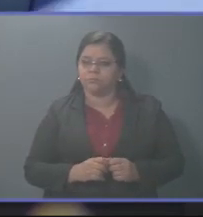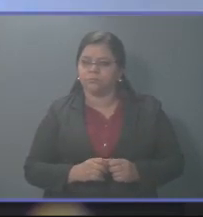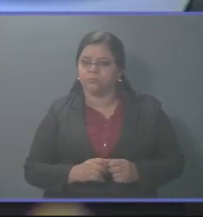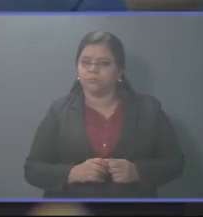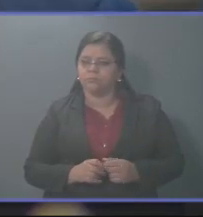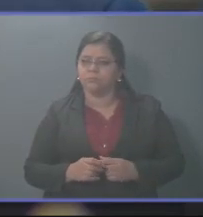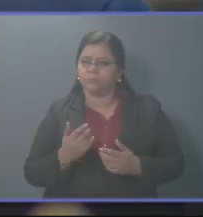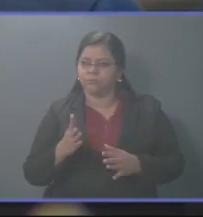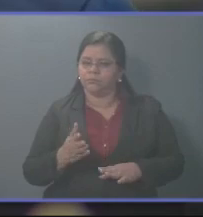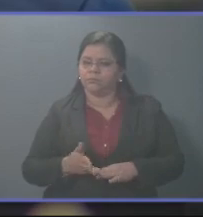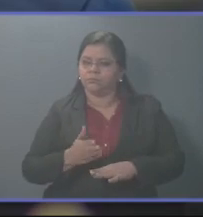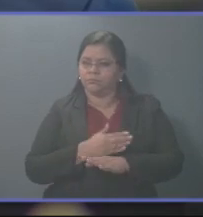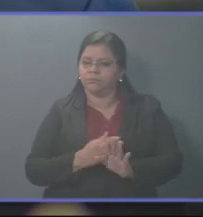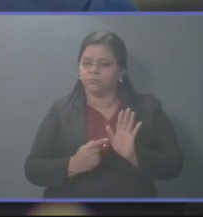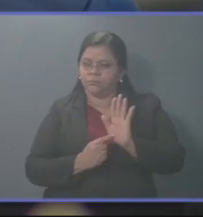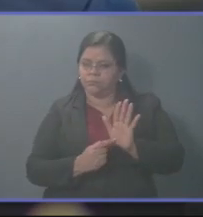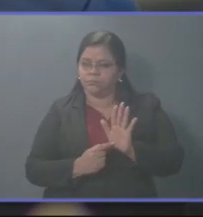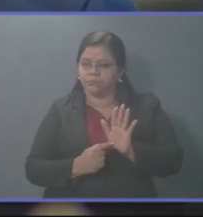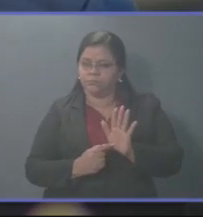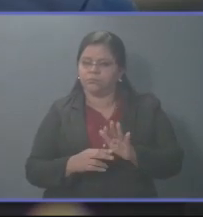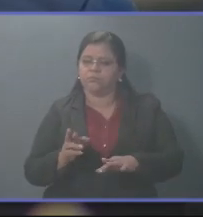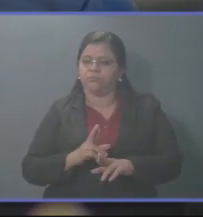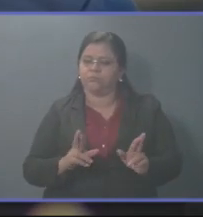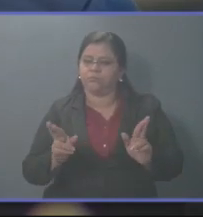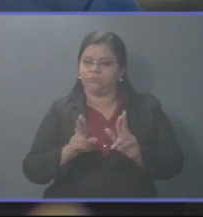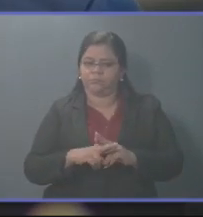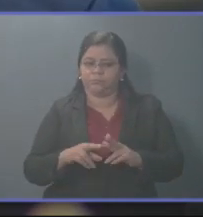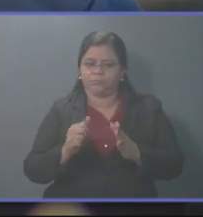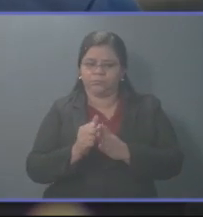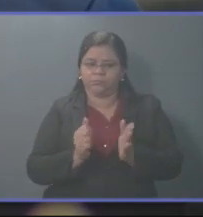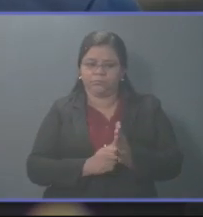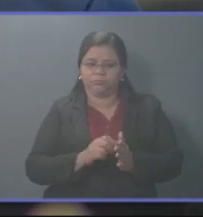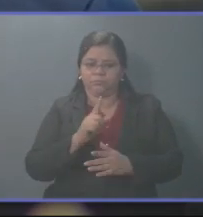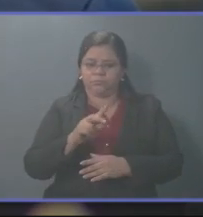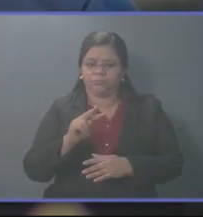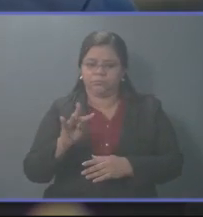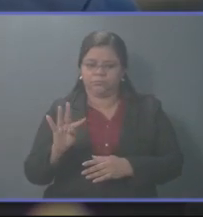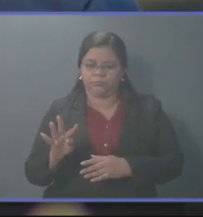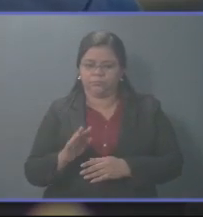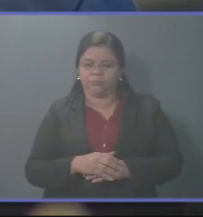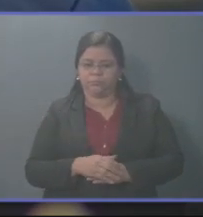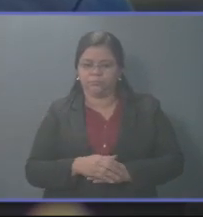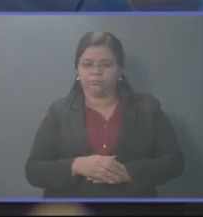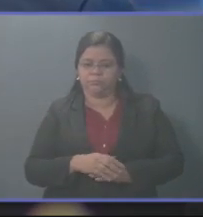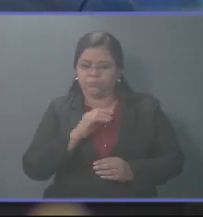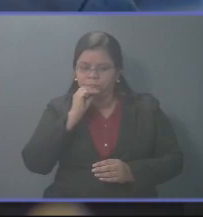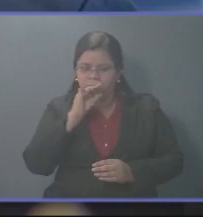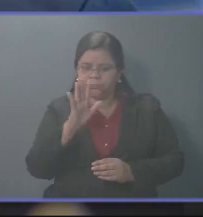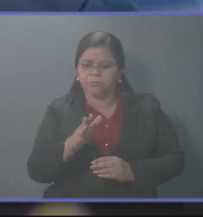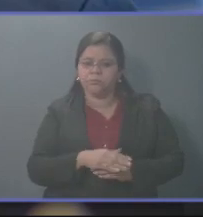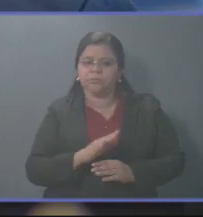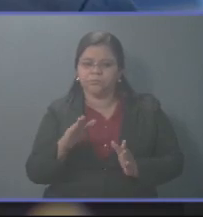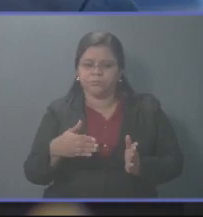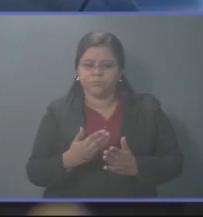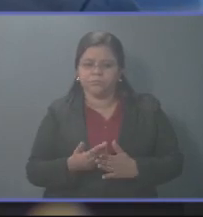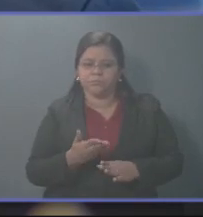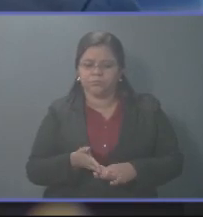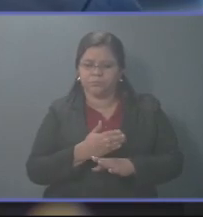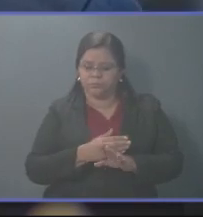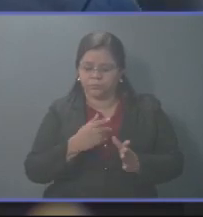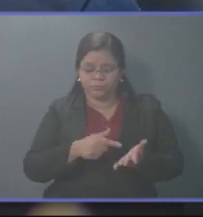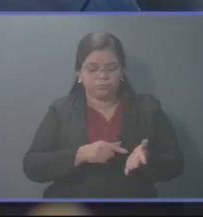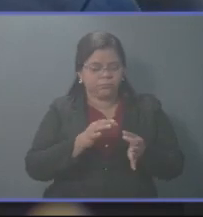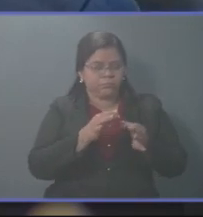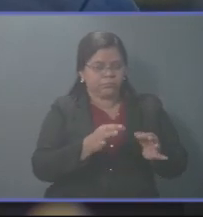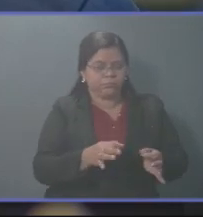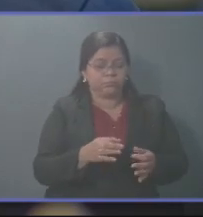se presenta las reformas al artículo 124, que dice: las acciones para interponer denuncias por